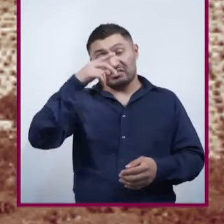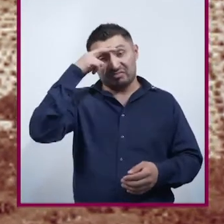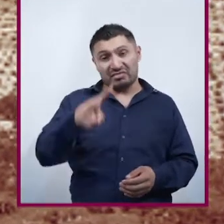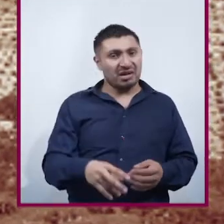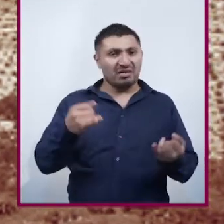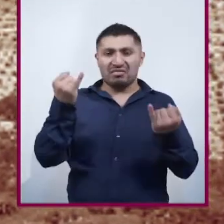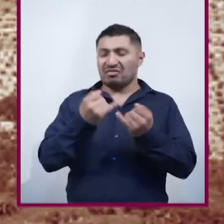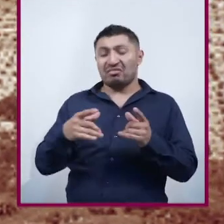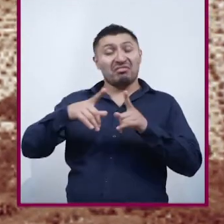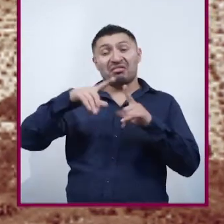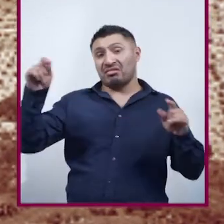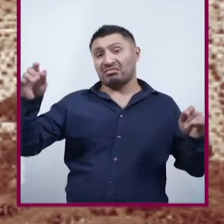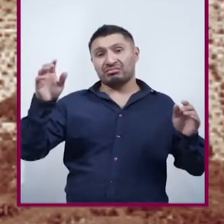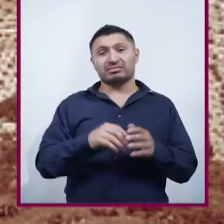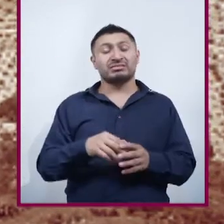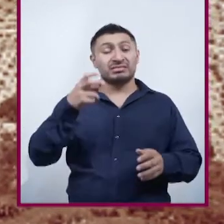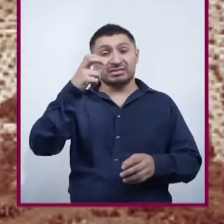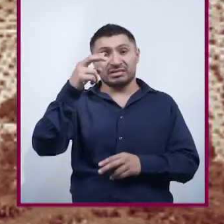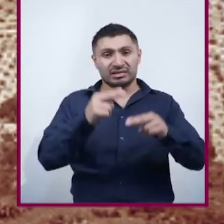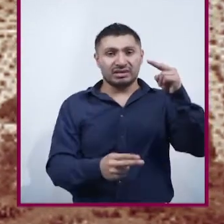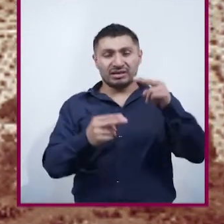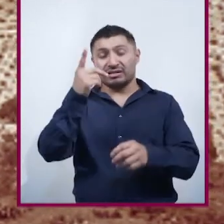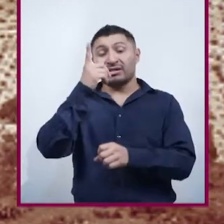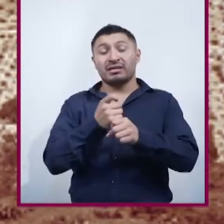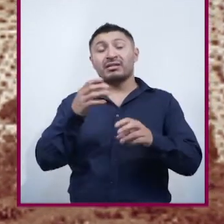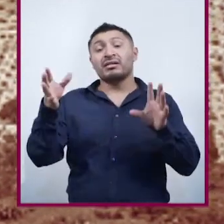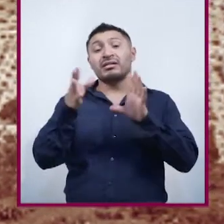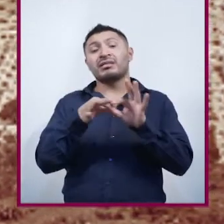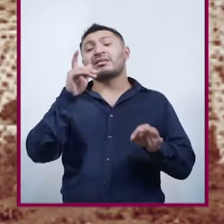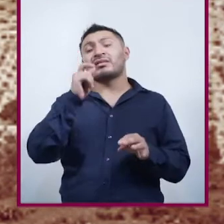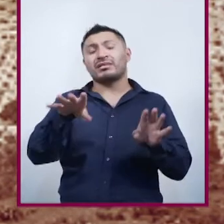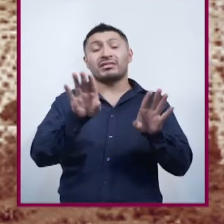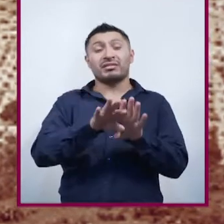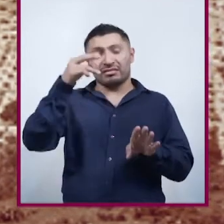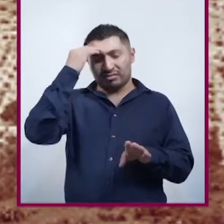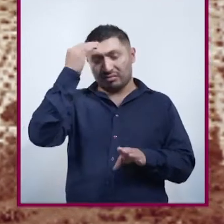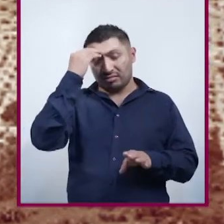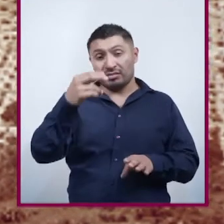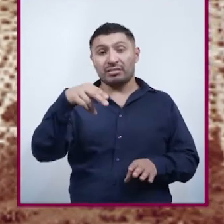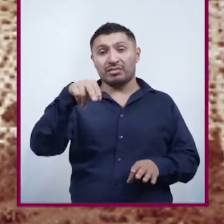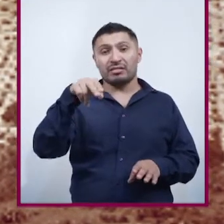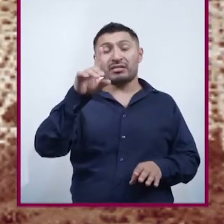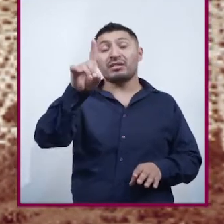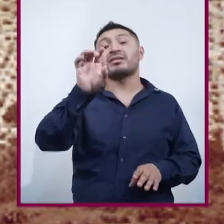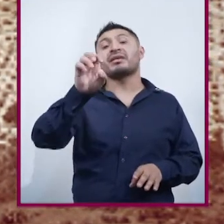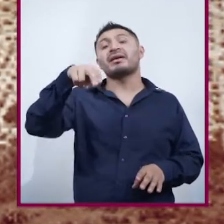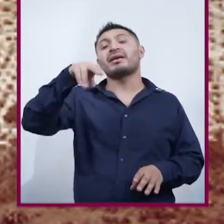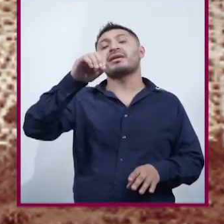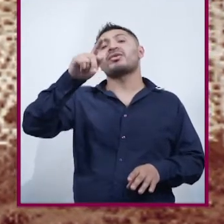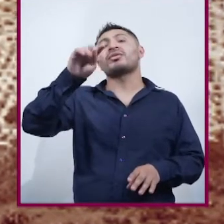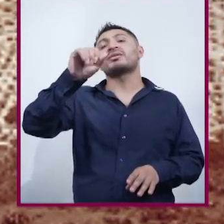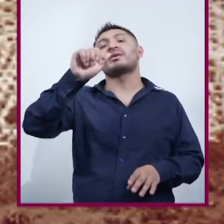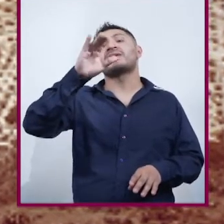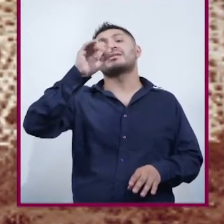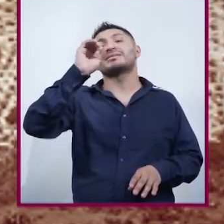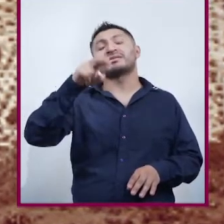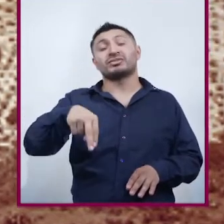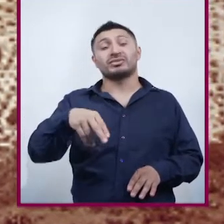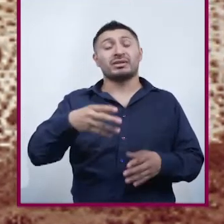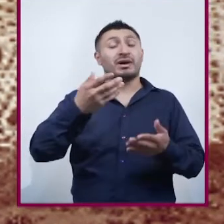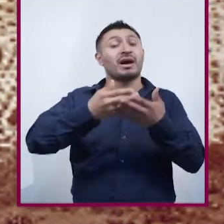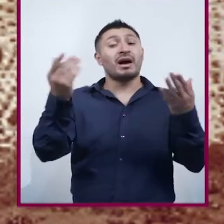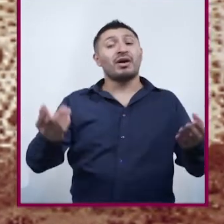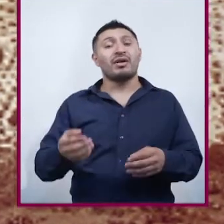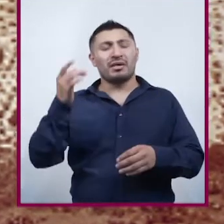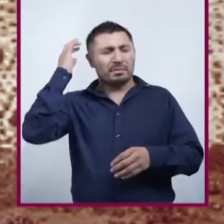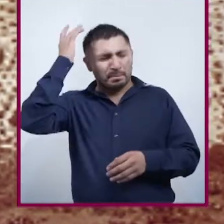mexicano que para un japonés. ¿De acuerdo? A este primer nivel de descripción se le conoce como denotación. Ahora vamos a pasar a un siguiente